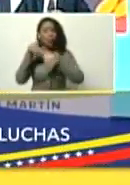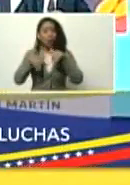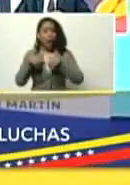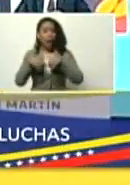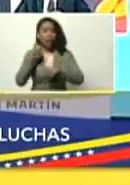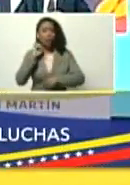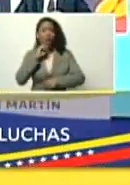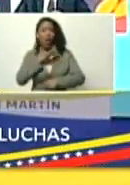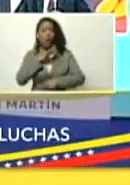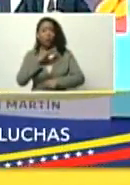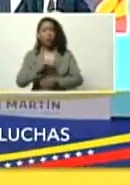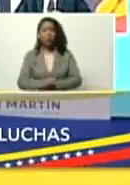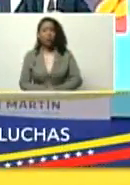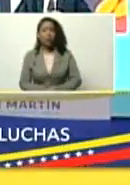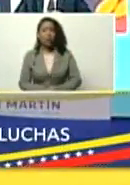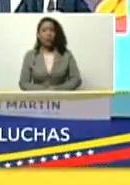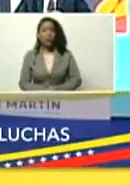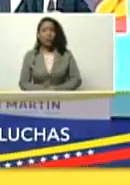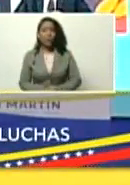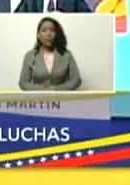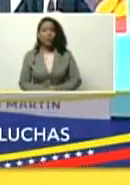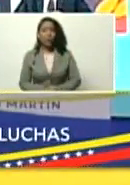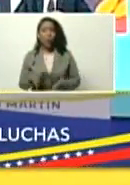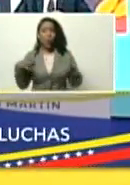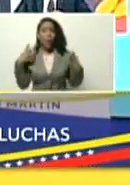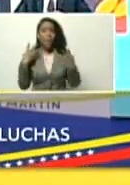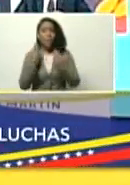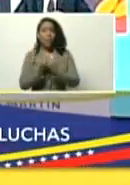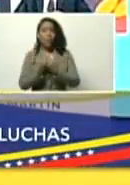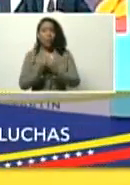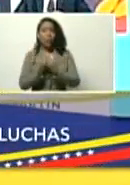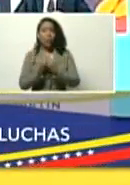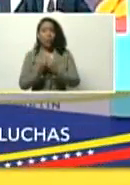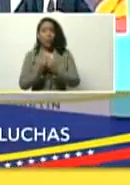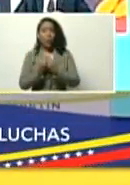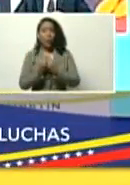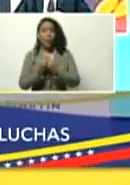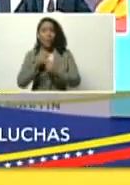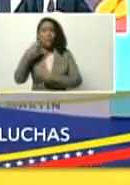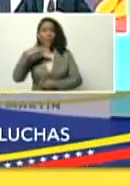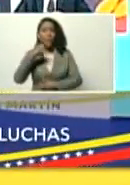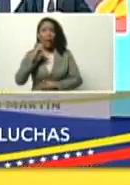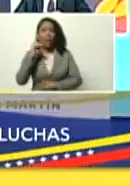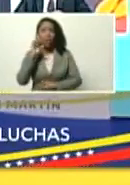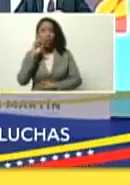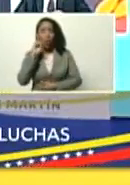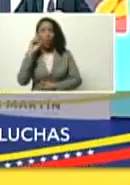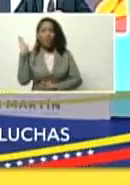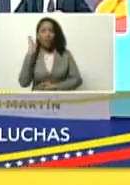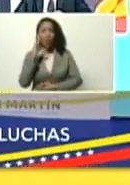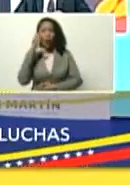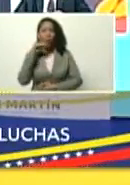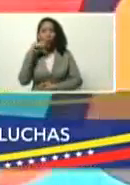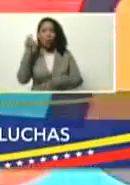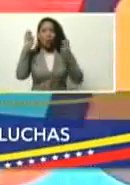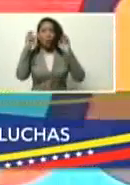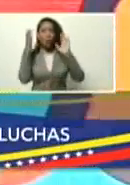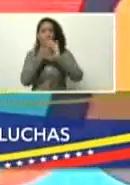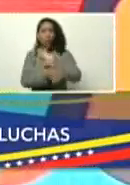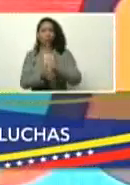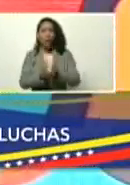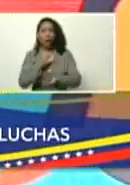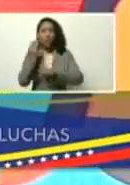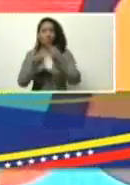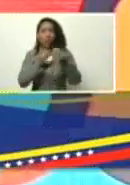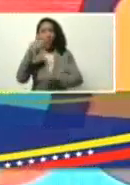profesor insigne, compañero Pedro Calzadilla. Veníamos hablando del tema de